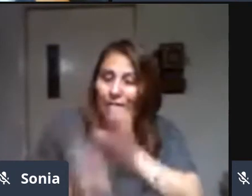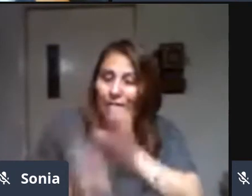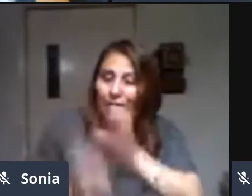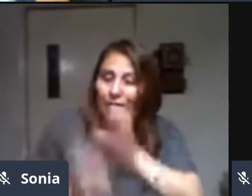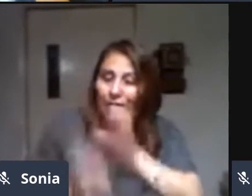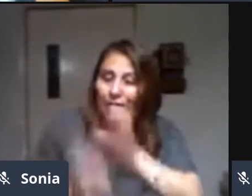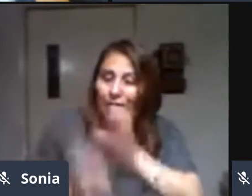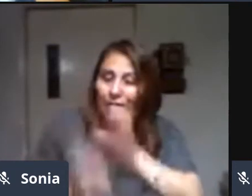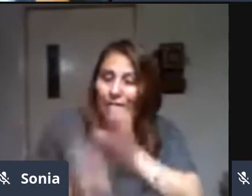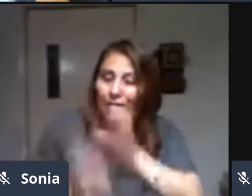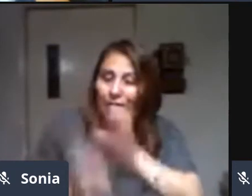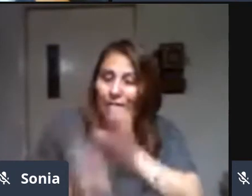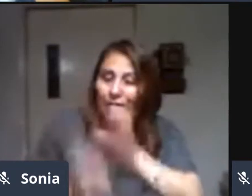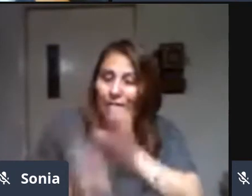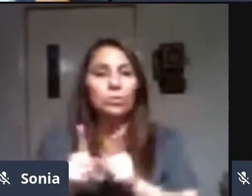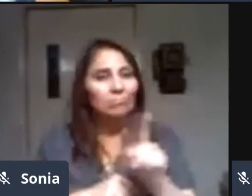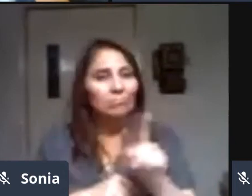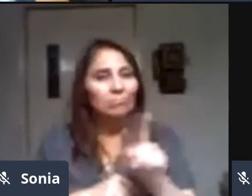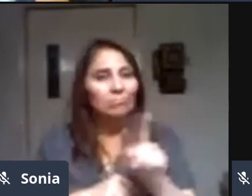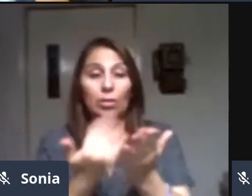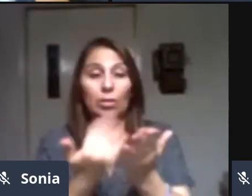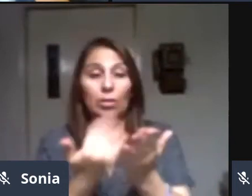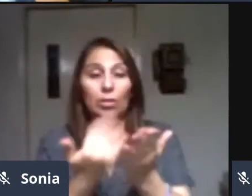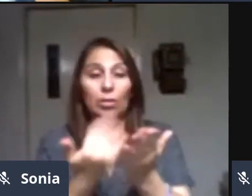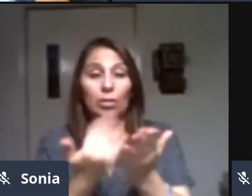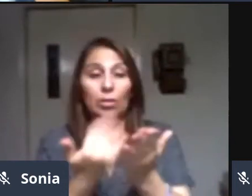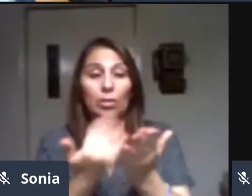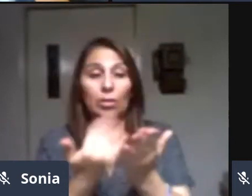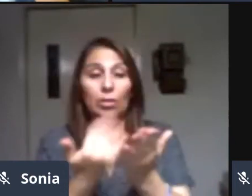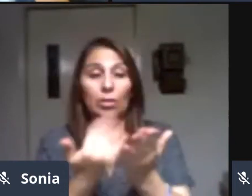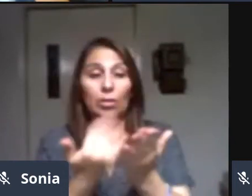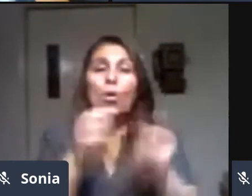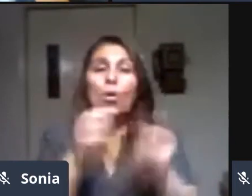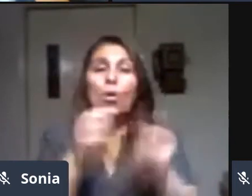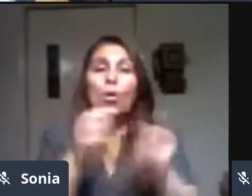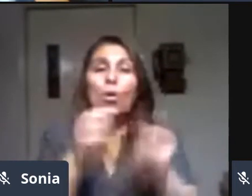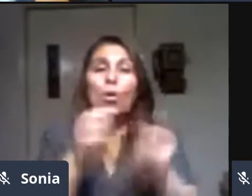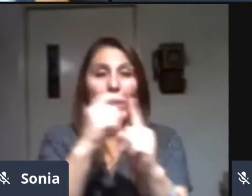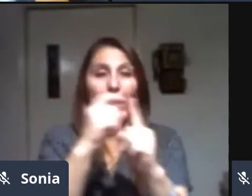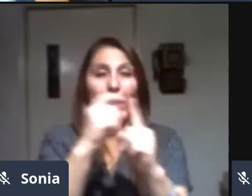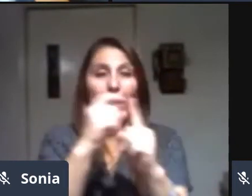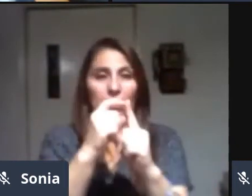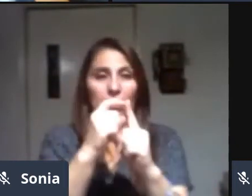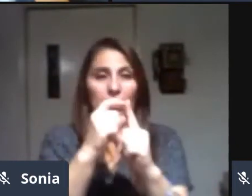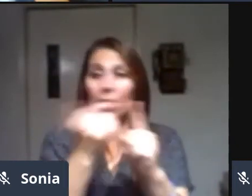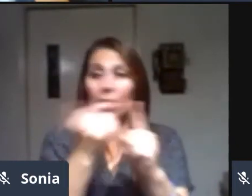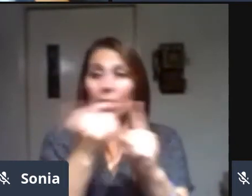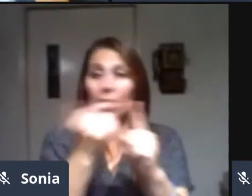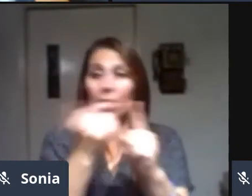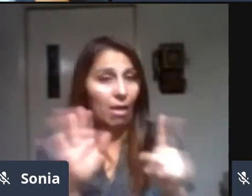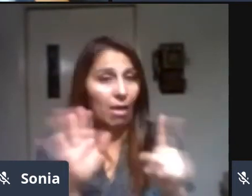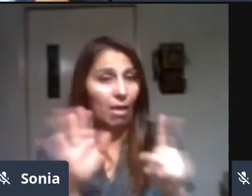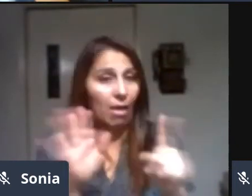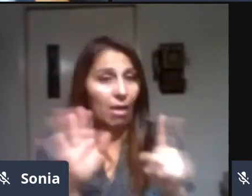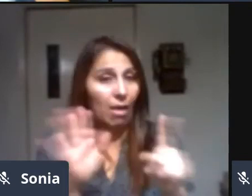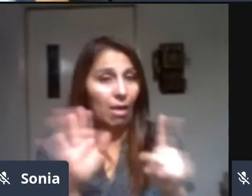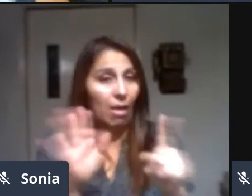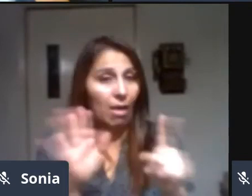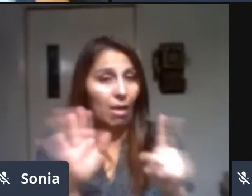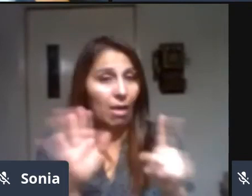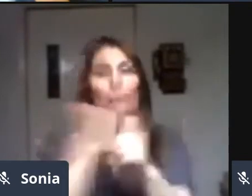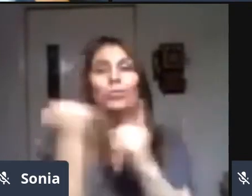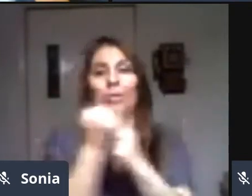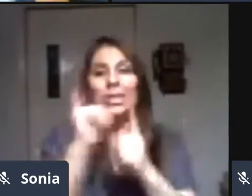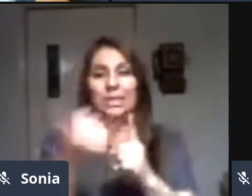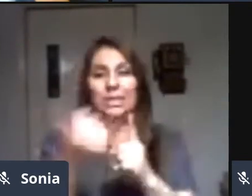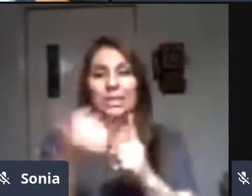nuevo una nueva palabra algo que no ha acontecido a pesar de que esté aconteciendo en el mundo social pero lo que hace la literatura es construir ese enunciado